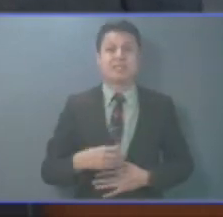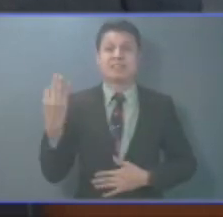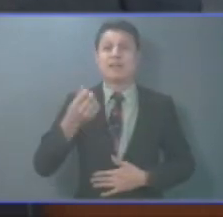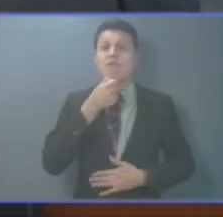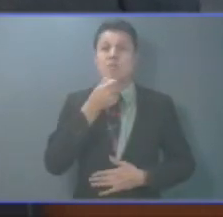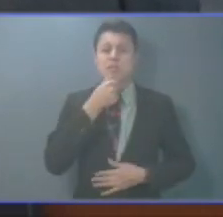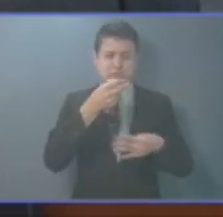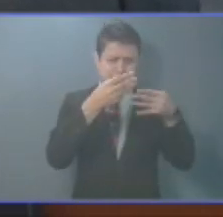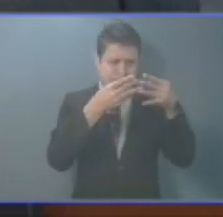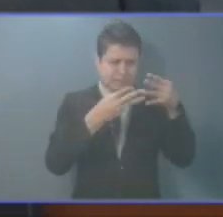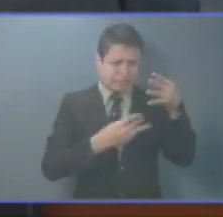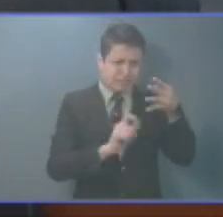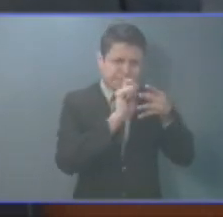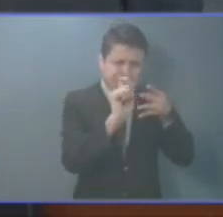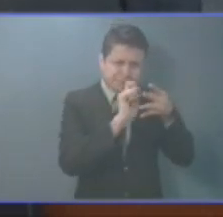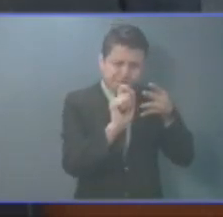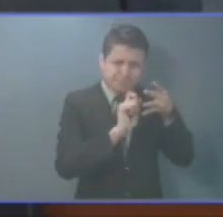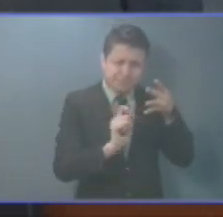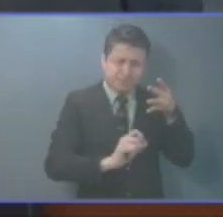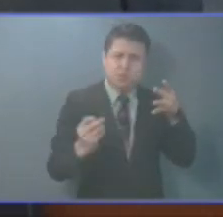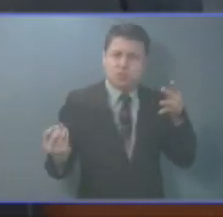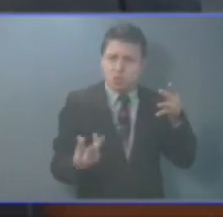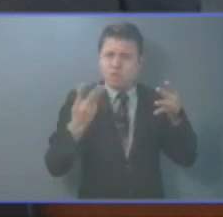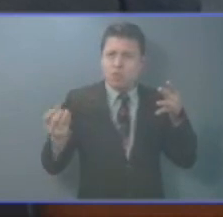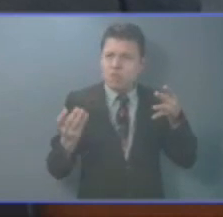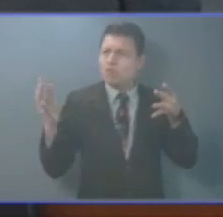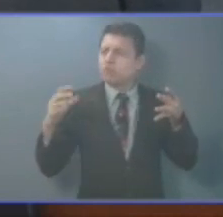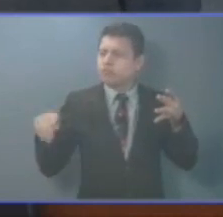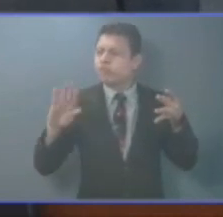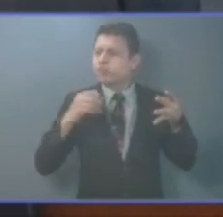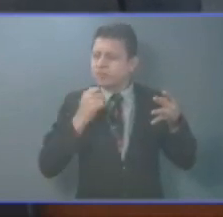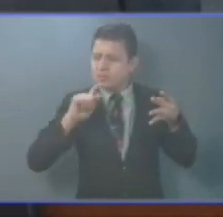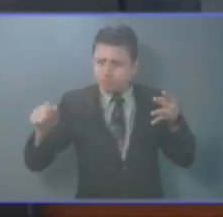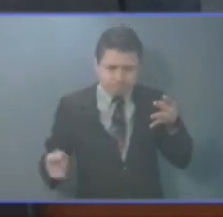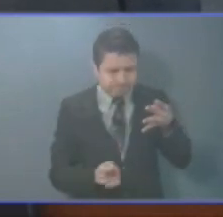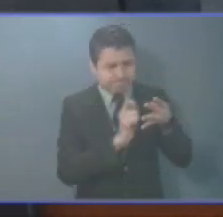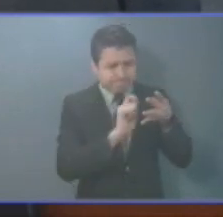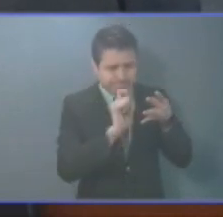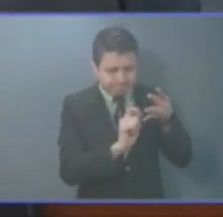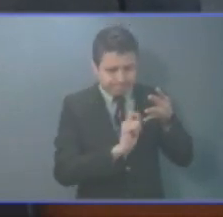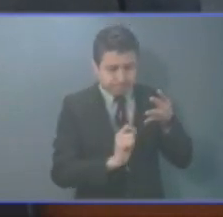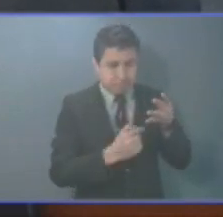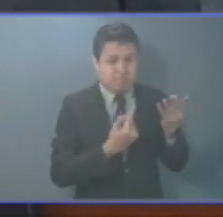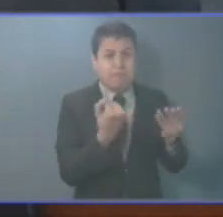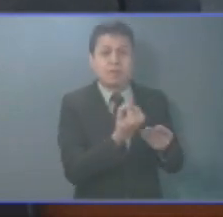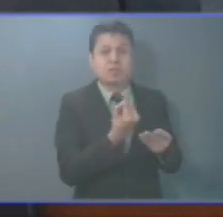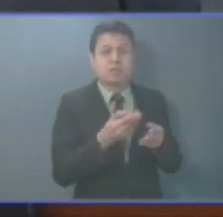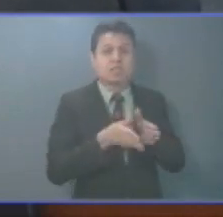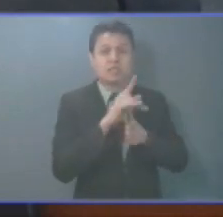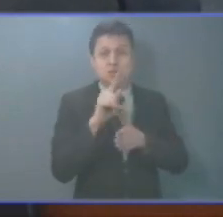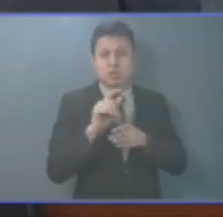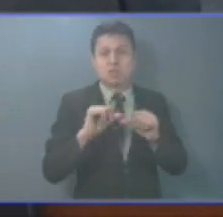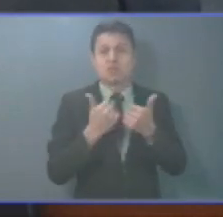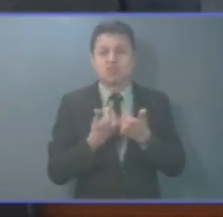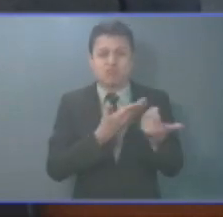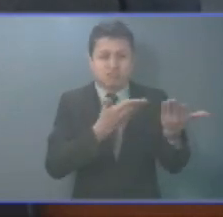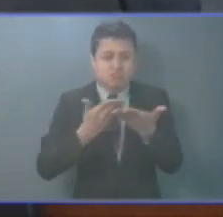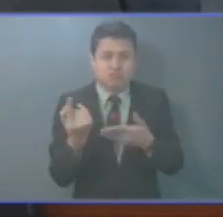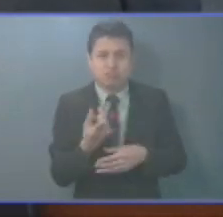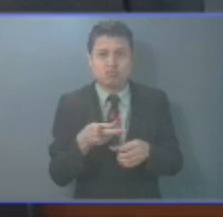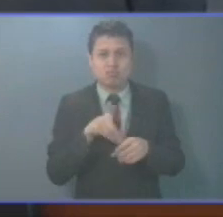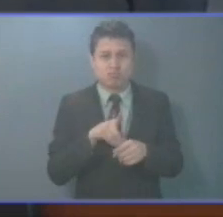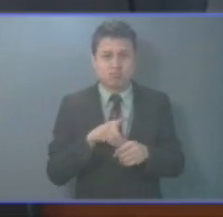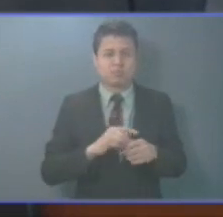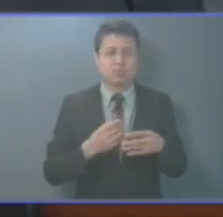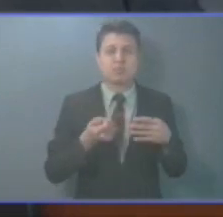actualizado de instituciones públicas y privadas, asociaciones y fundaciones que atienden a personas con discapacidad.